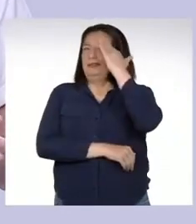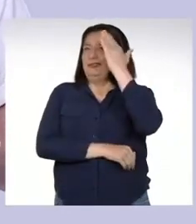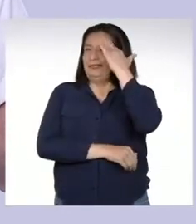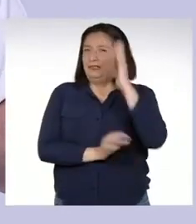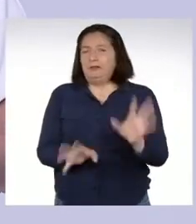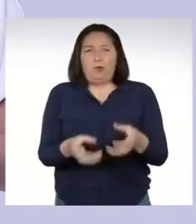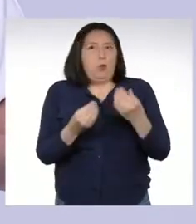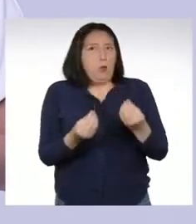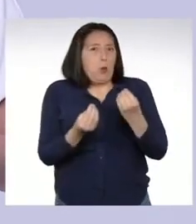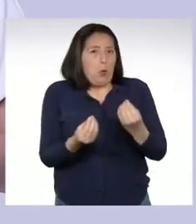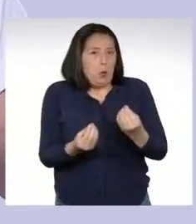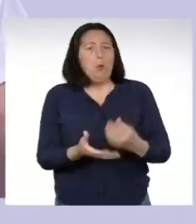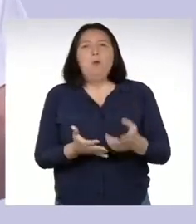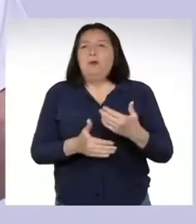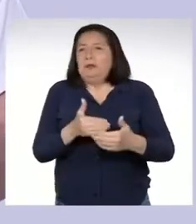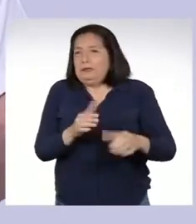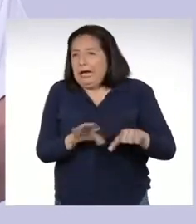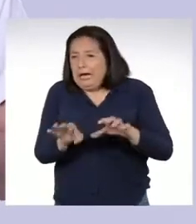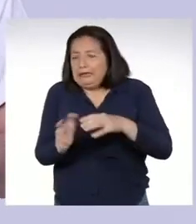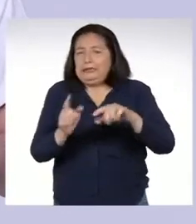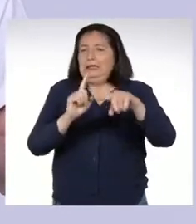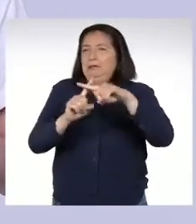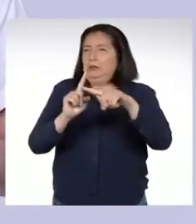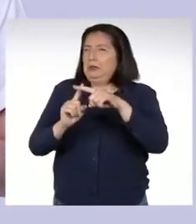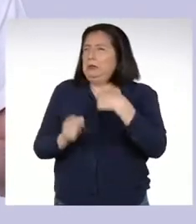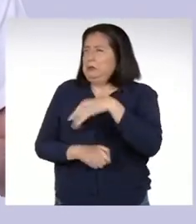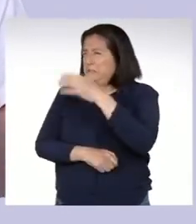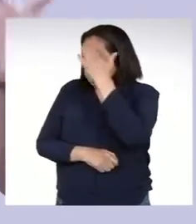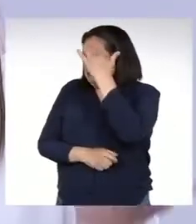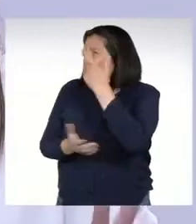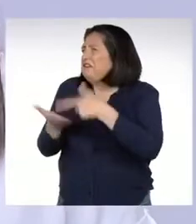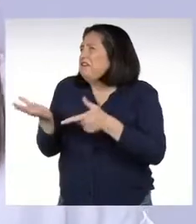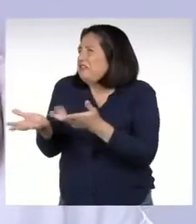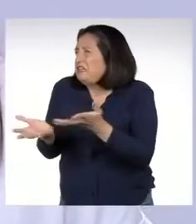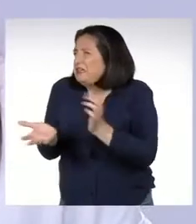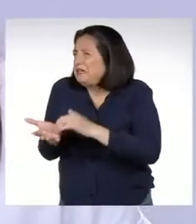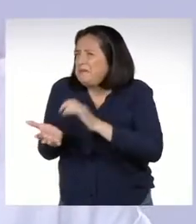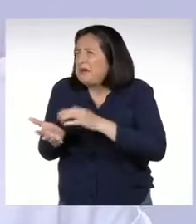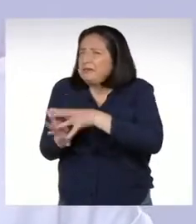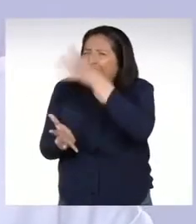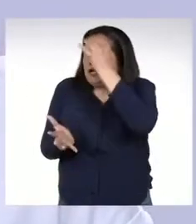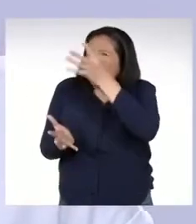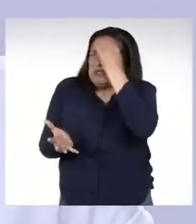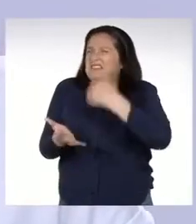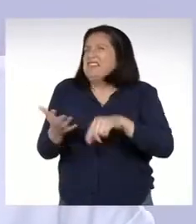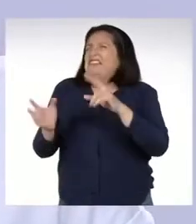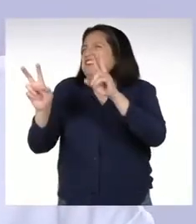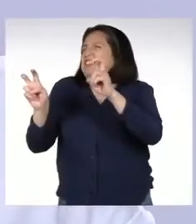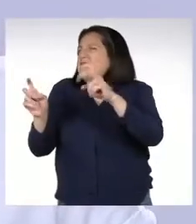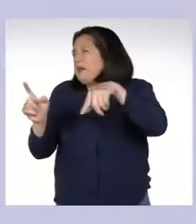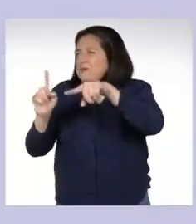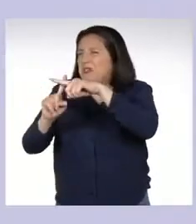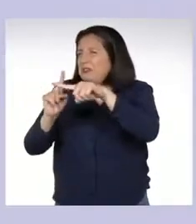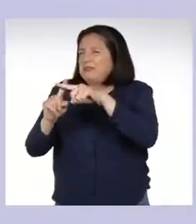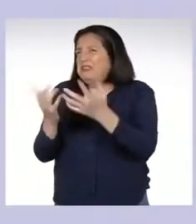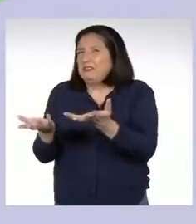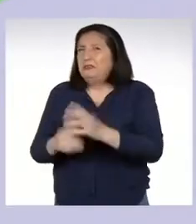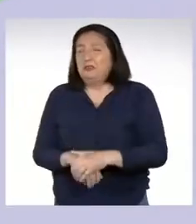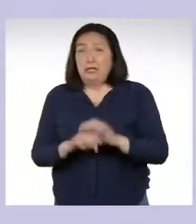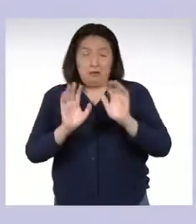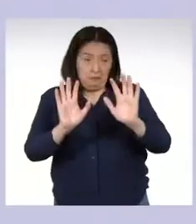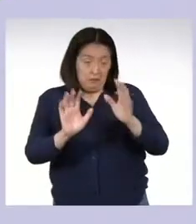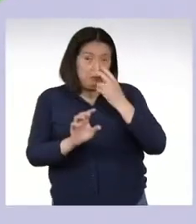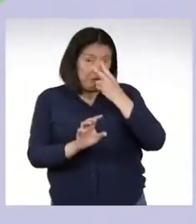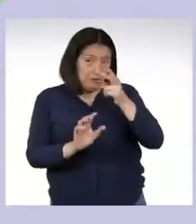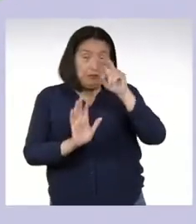cómo es el proceso de la multiplicación, quiero saber mucho más sobre ella. ¿Qué más podemos saber sobre la multiplicación? Vamos